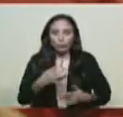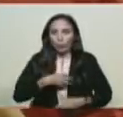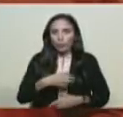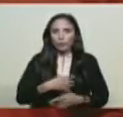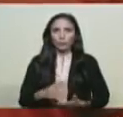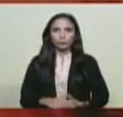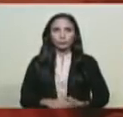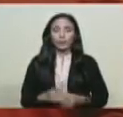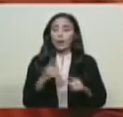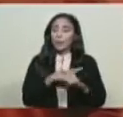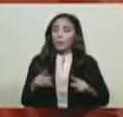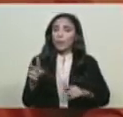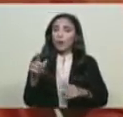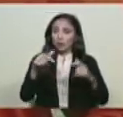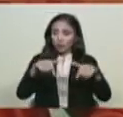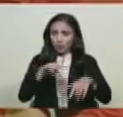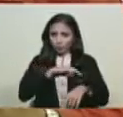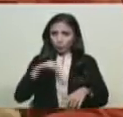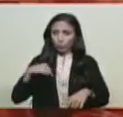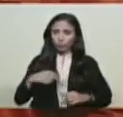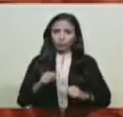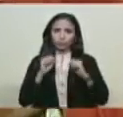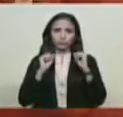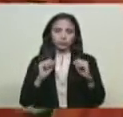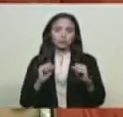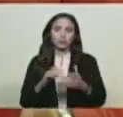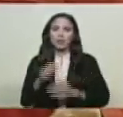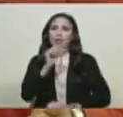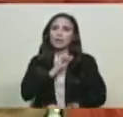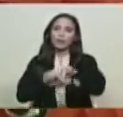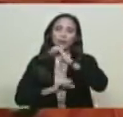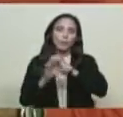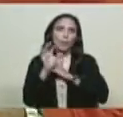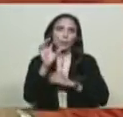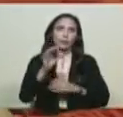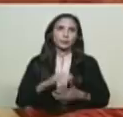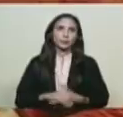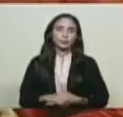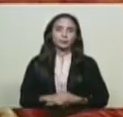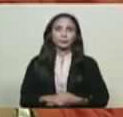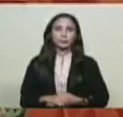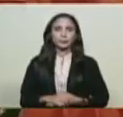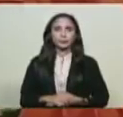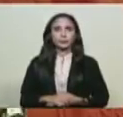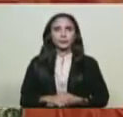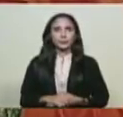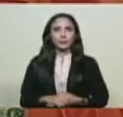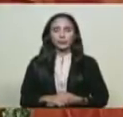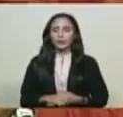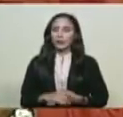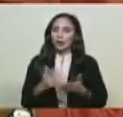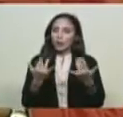Venezuela ha guapiado. Venezuela está guapiando, como decimos aquí, en buen criollo.